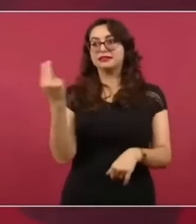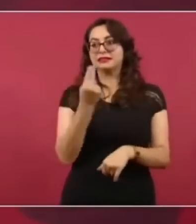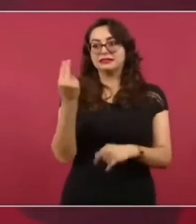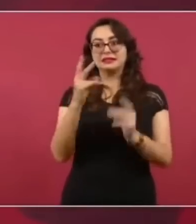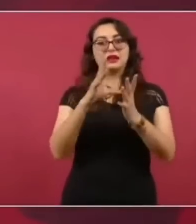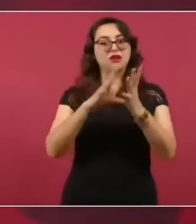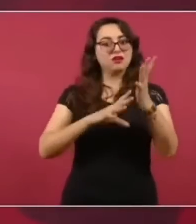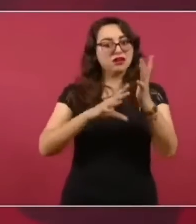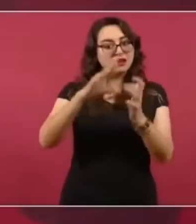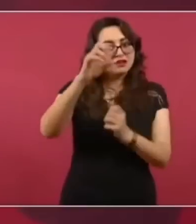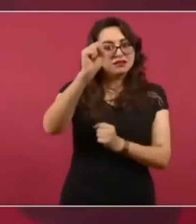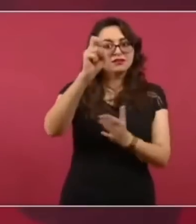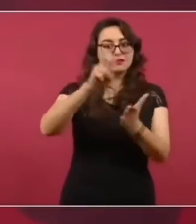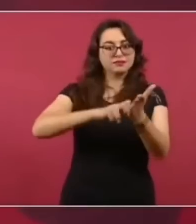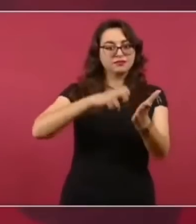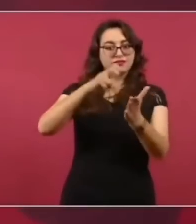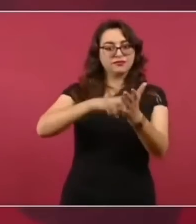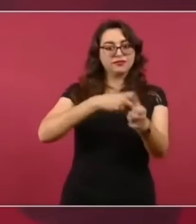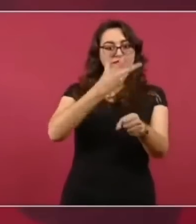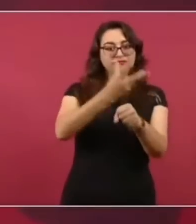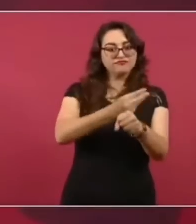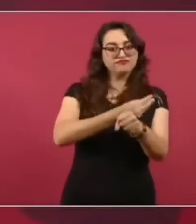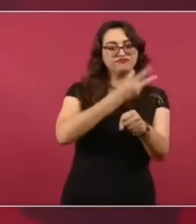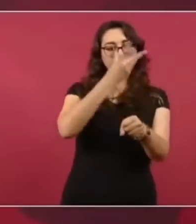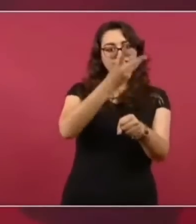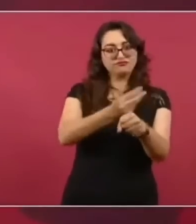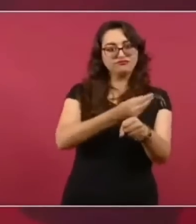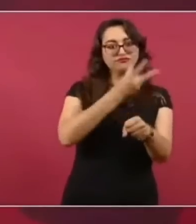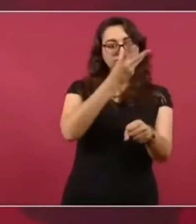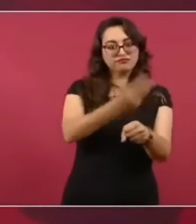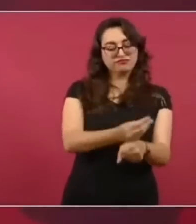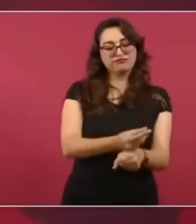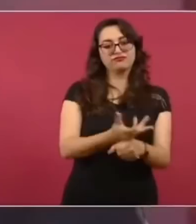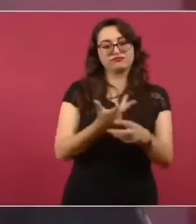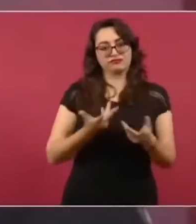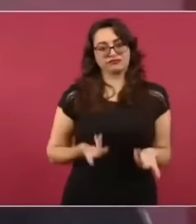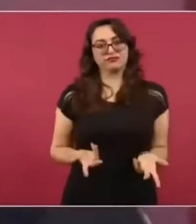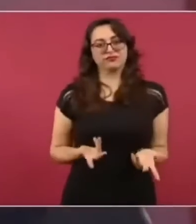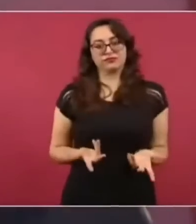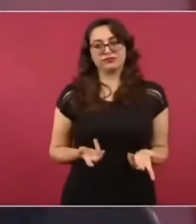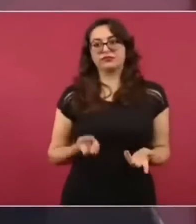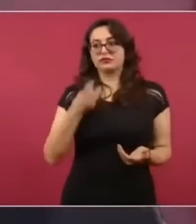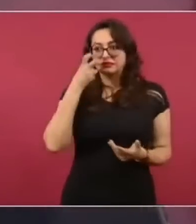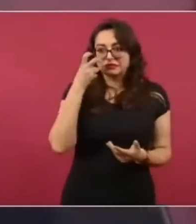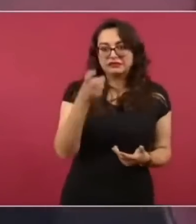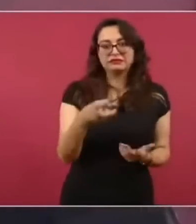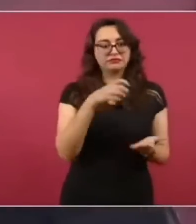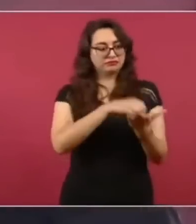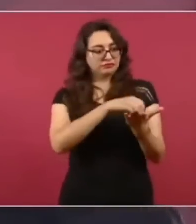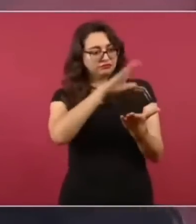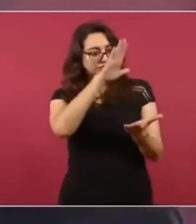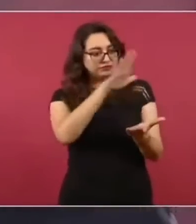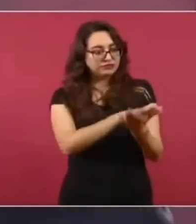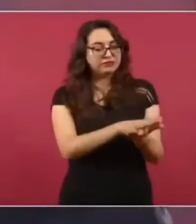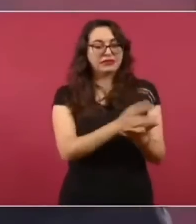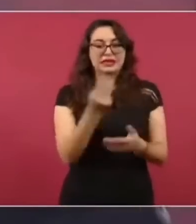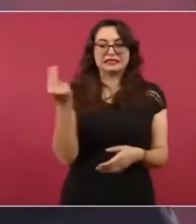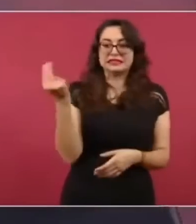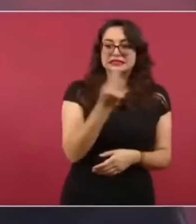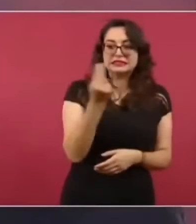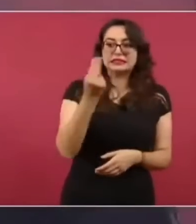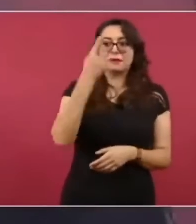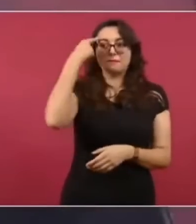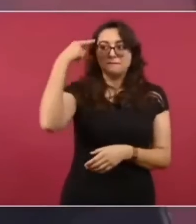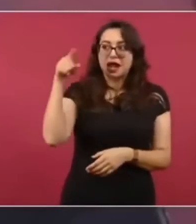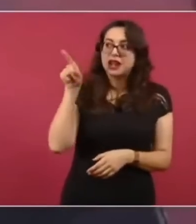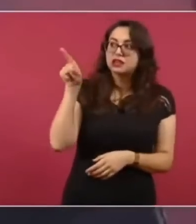ejemplo que sea el pueblo el que elija a los jueces, a los magistrados, a los